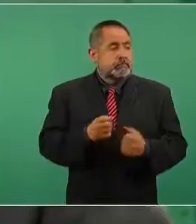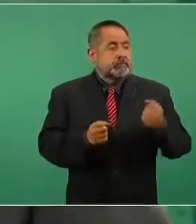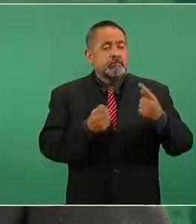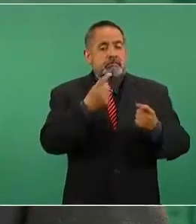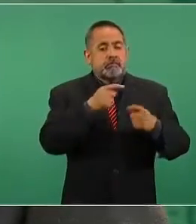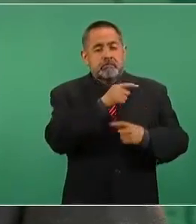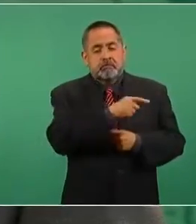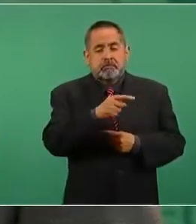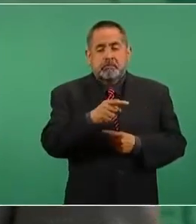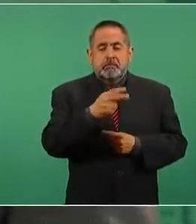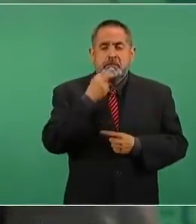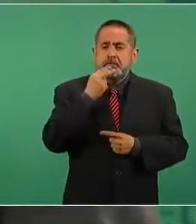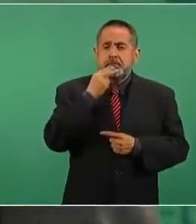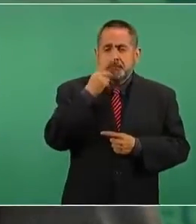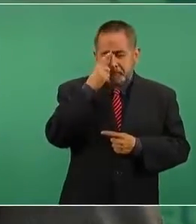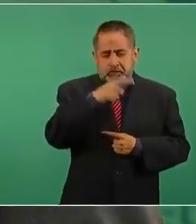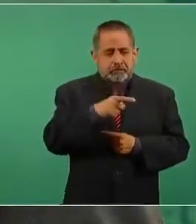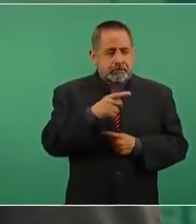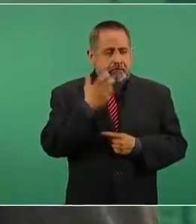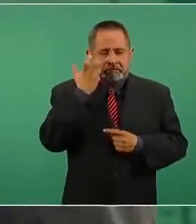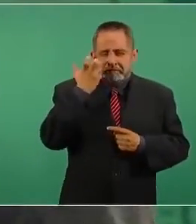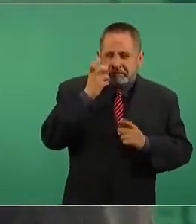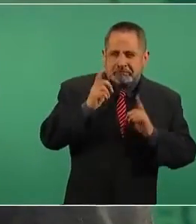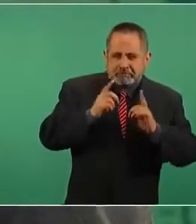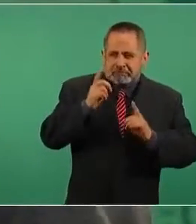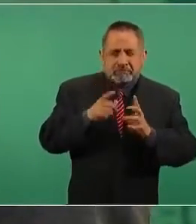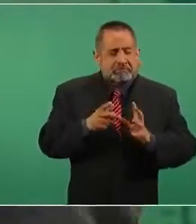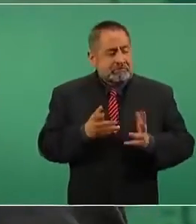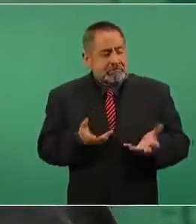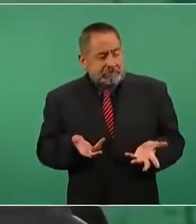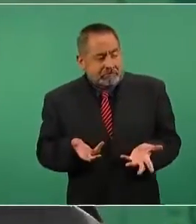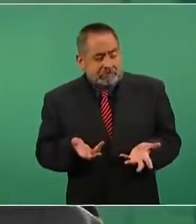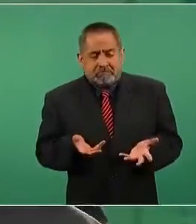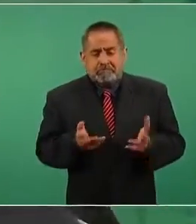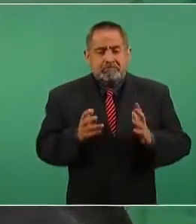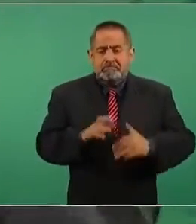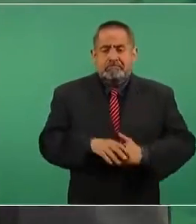Algunos los usan para la especulación, pero